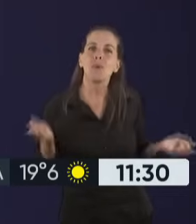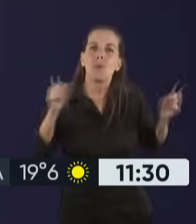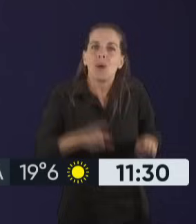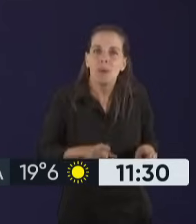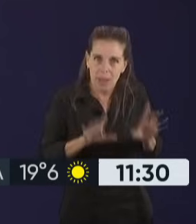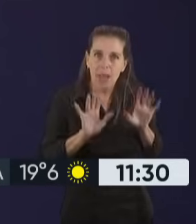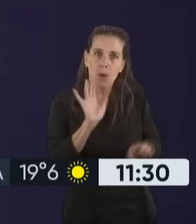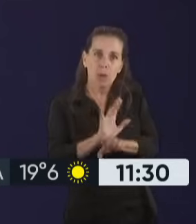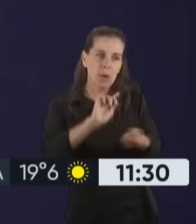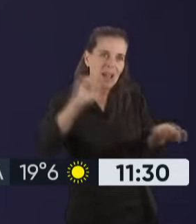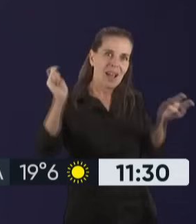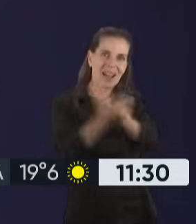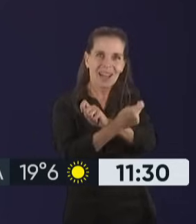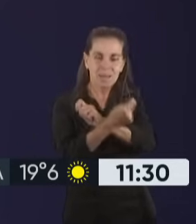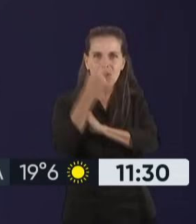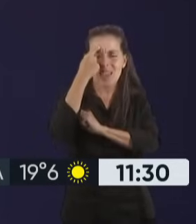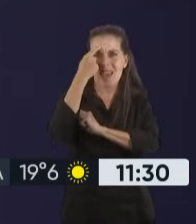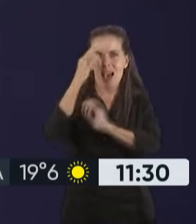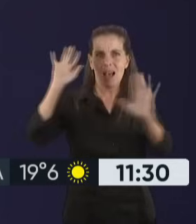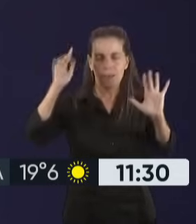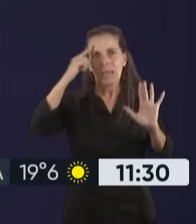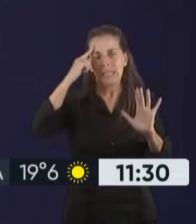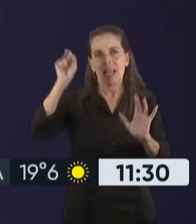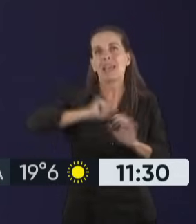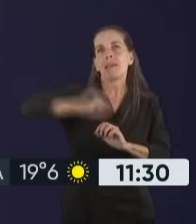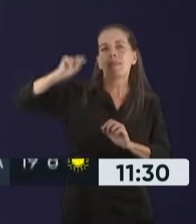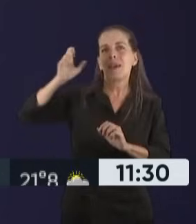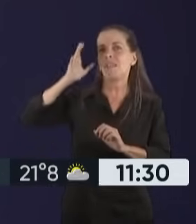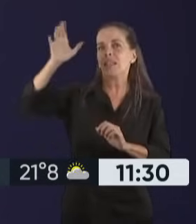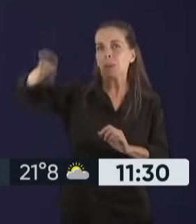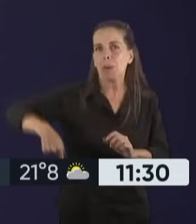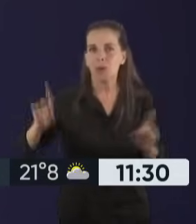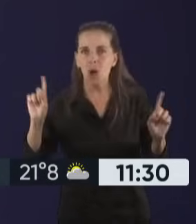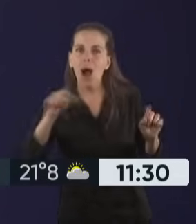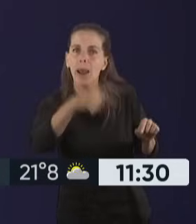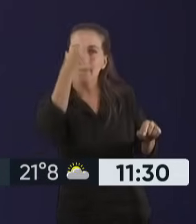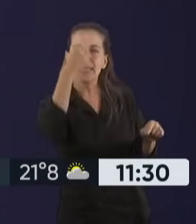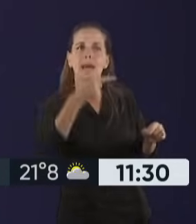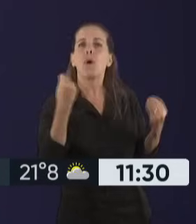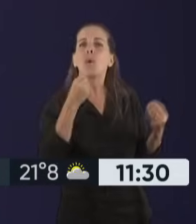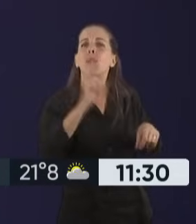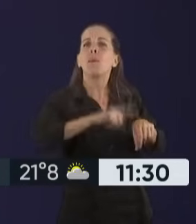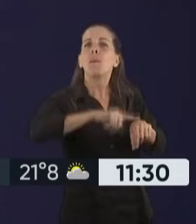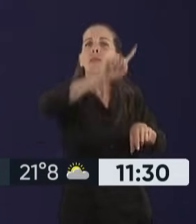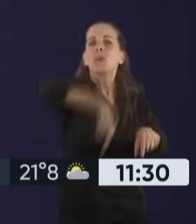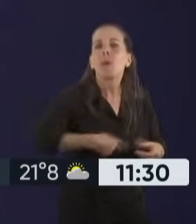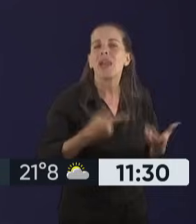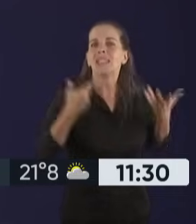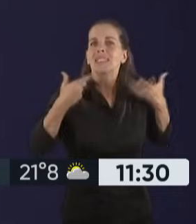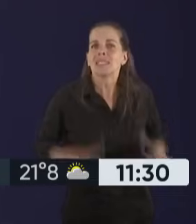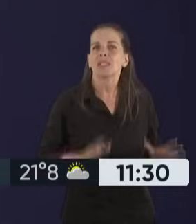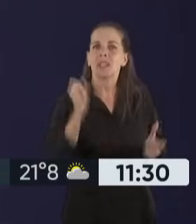la expectativa y que se haya empezado a entender que evitamos lo peor, que evitamos la catástrofe, que evitamos la